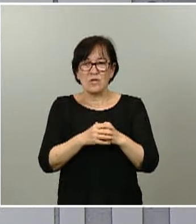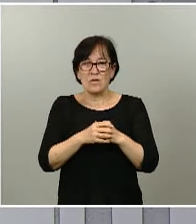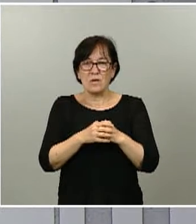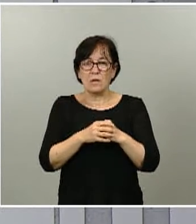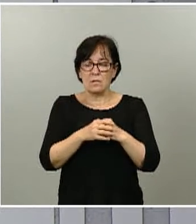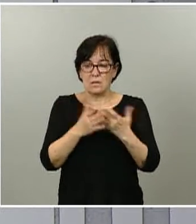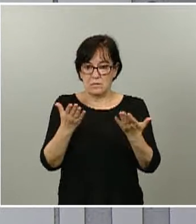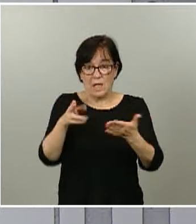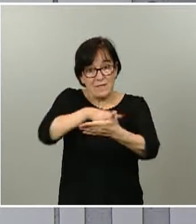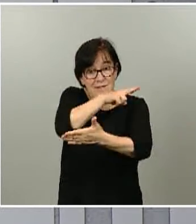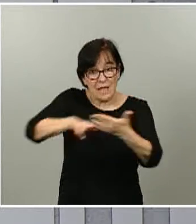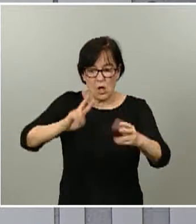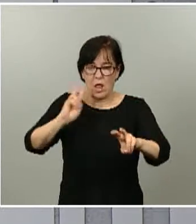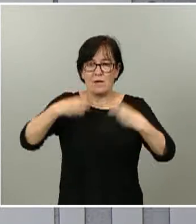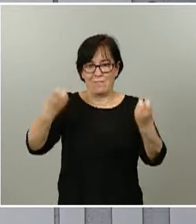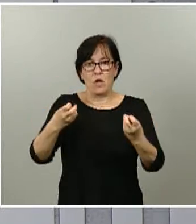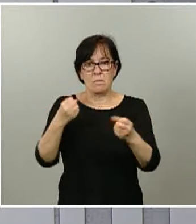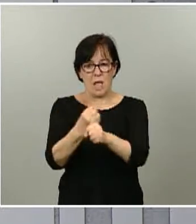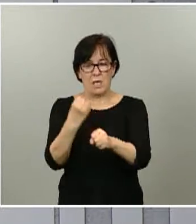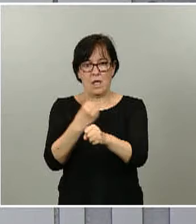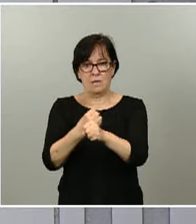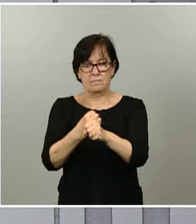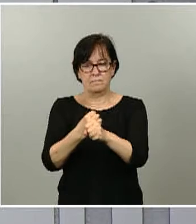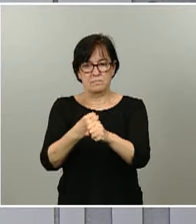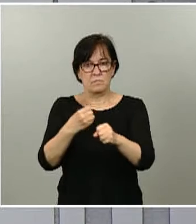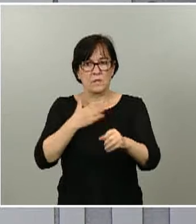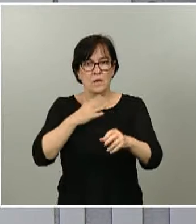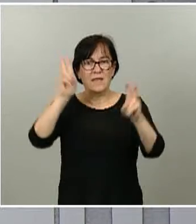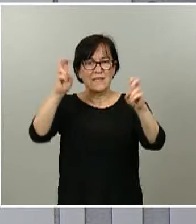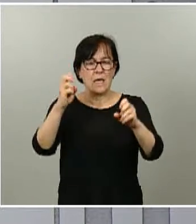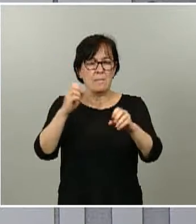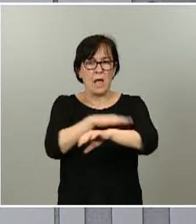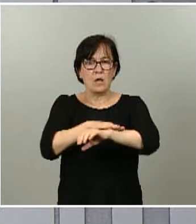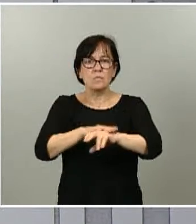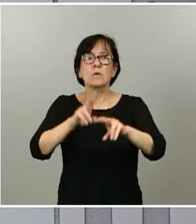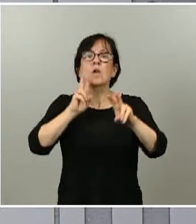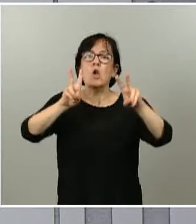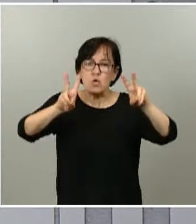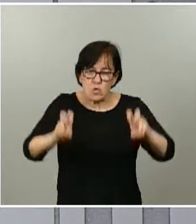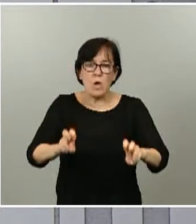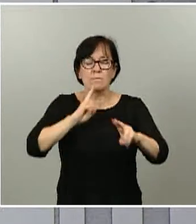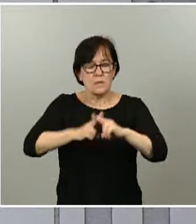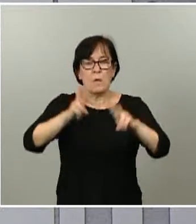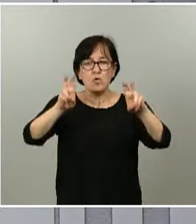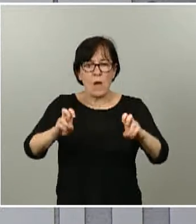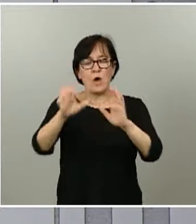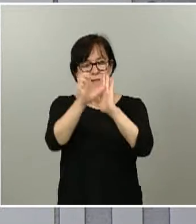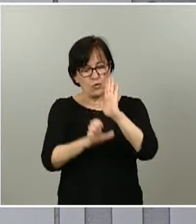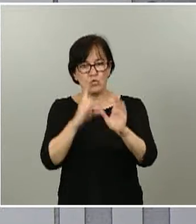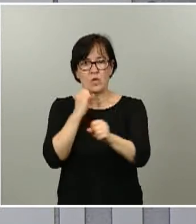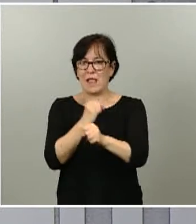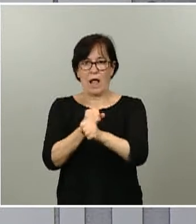de la reforma laboral en términos de acción de gobierno se llama Nuevo Estatuto de los Trabajadores. Y ese nuevo Estatuto de los